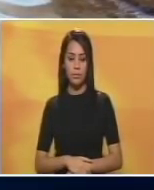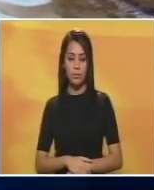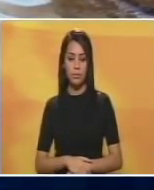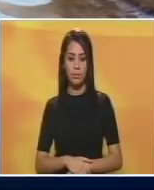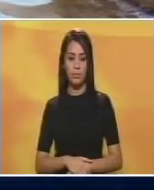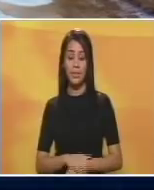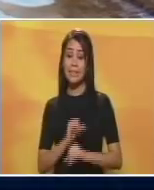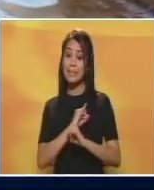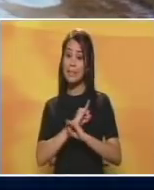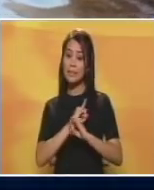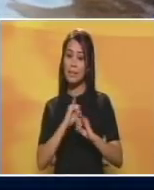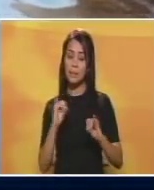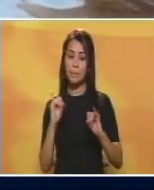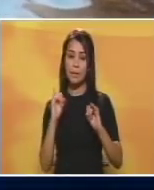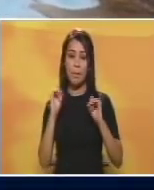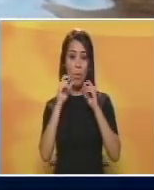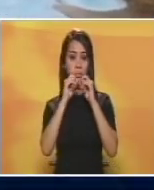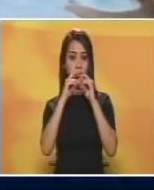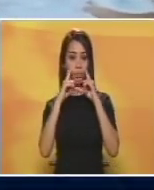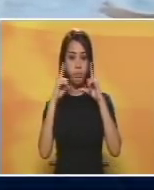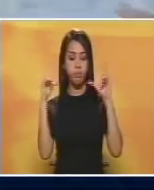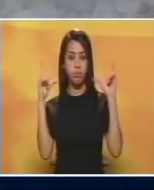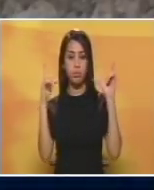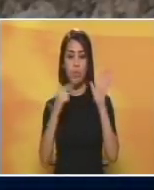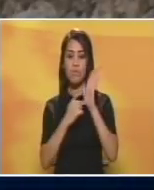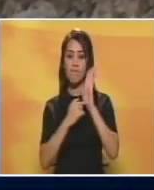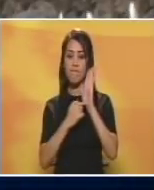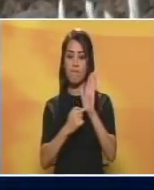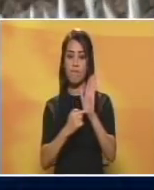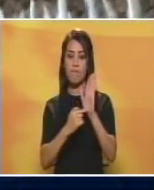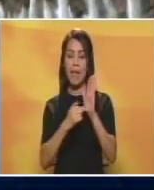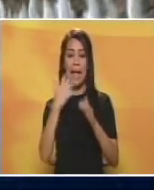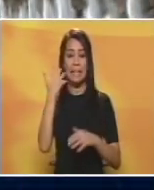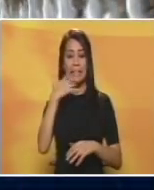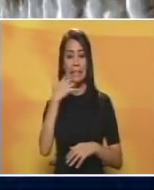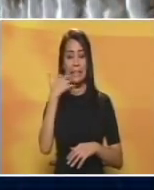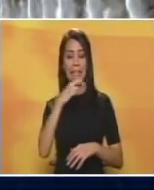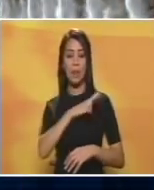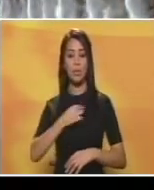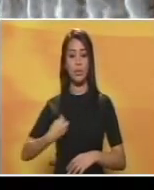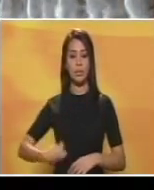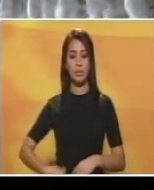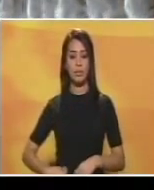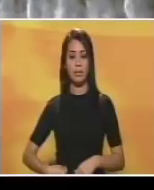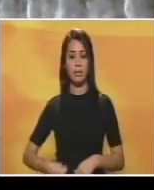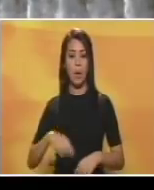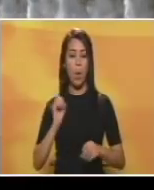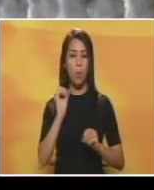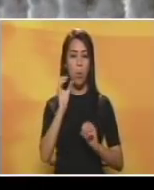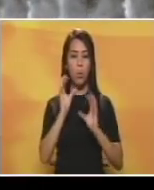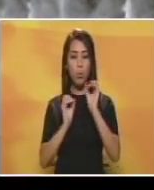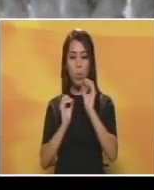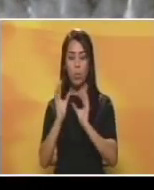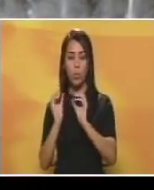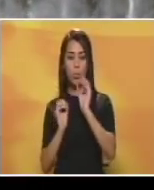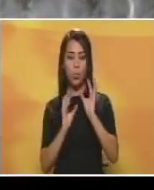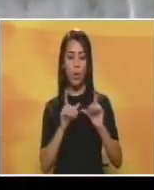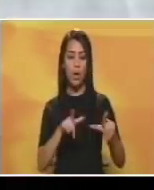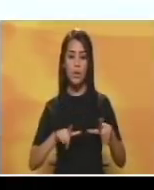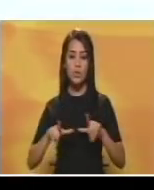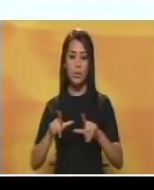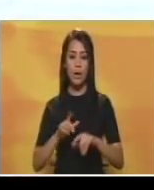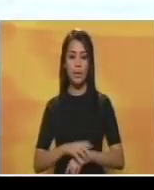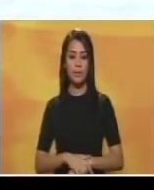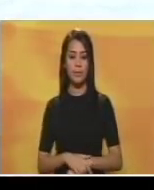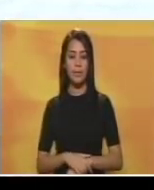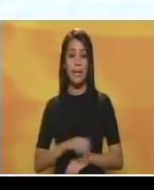Y cerramos con un espectáculo visual de hielo en China. Se trata de pequeñas explosiones en cadena registradas en una